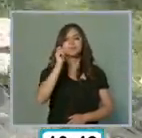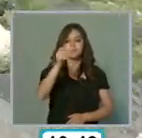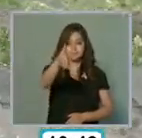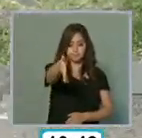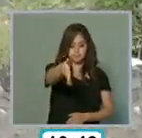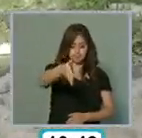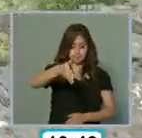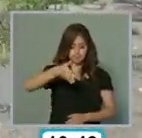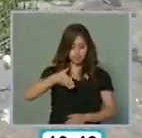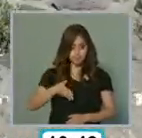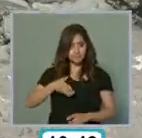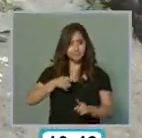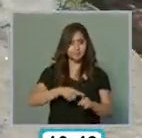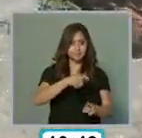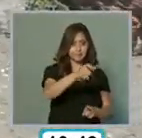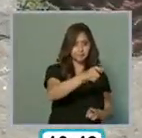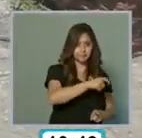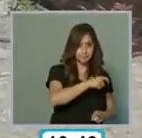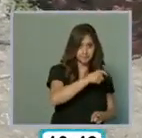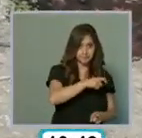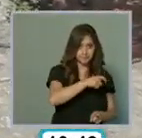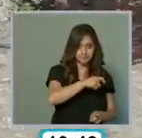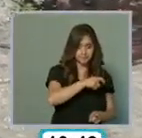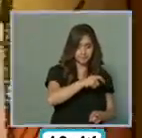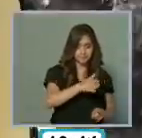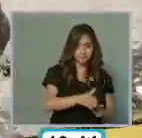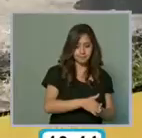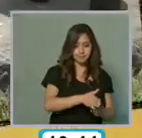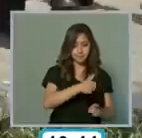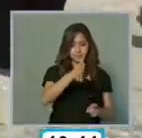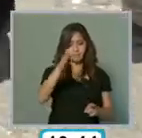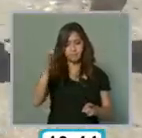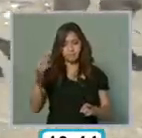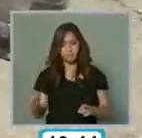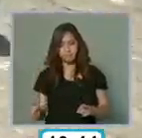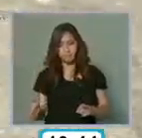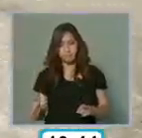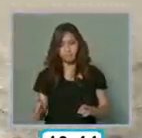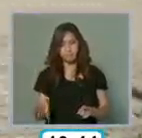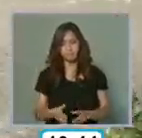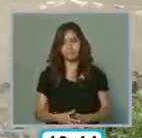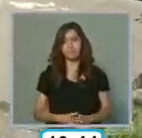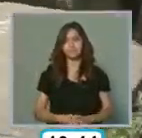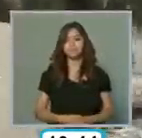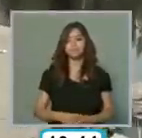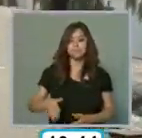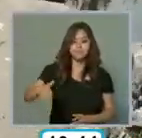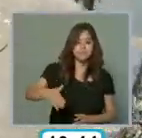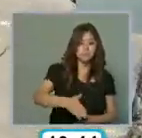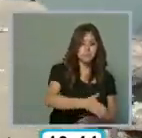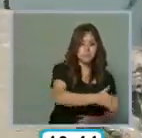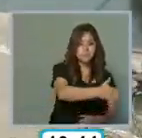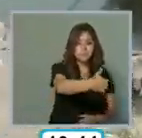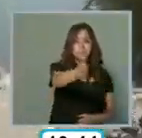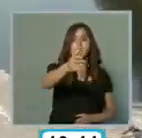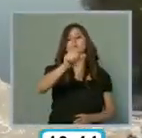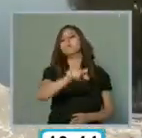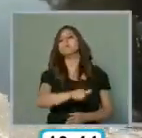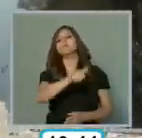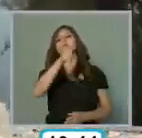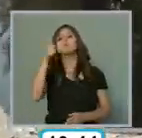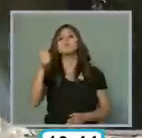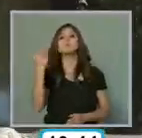de Xochimilco, y del lado derecho, aquí ves, mira, aquí está otra laguna, bueno, otro canal, y es